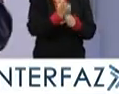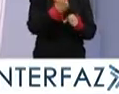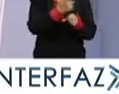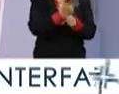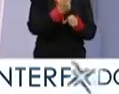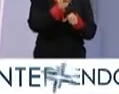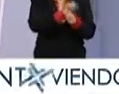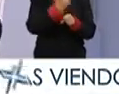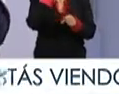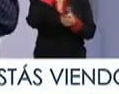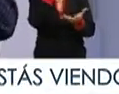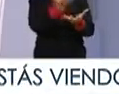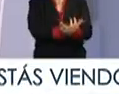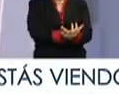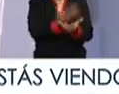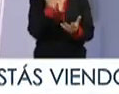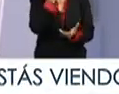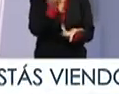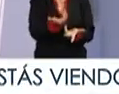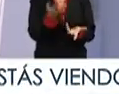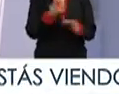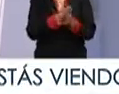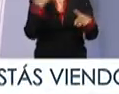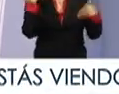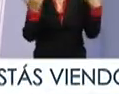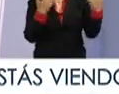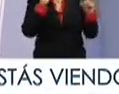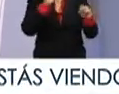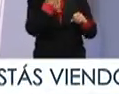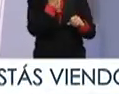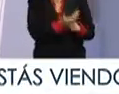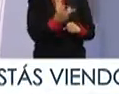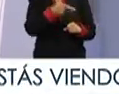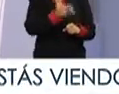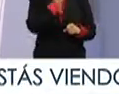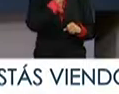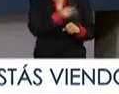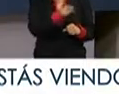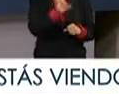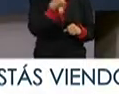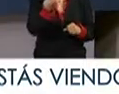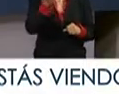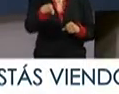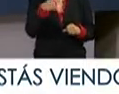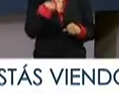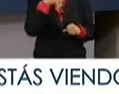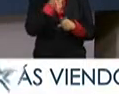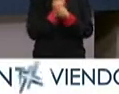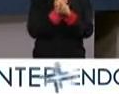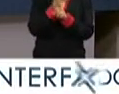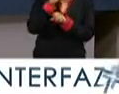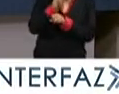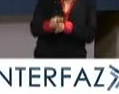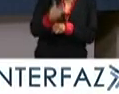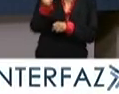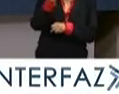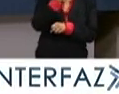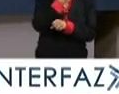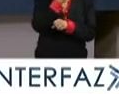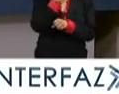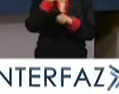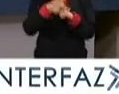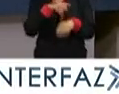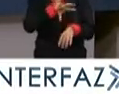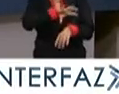semana pues los niños quieren descansar, quieren y está bien eso, pero también, como también lo comento en el reportaje, cuando los niños tienen